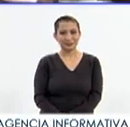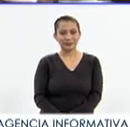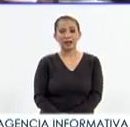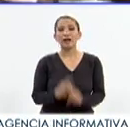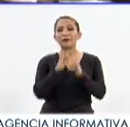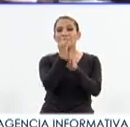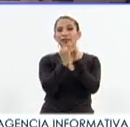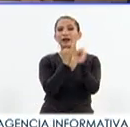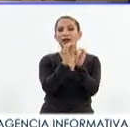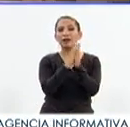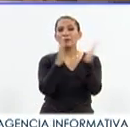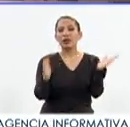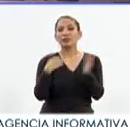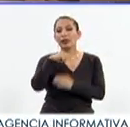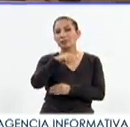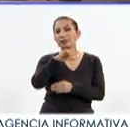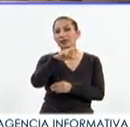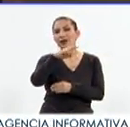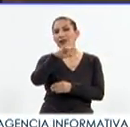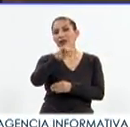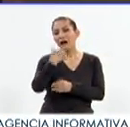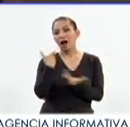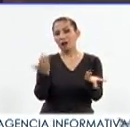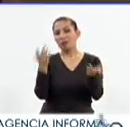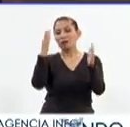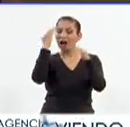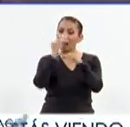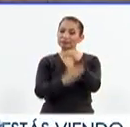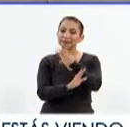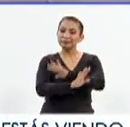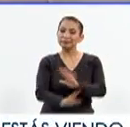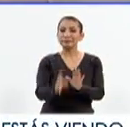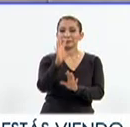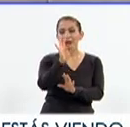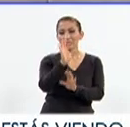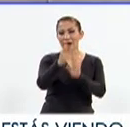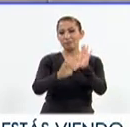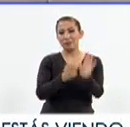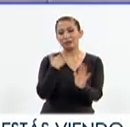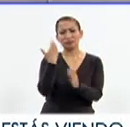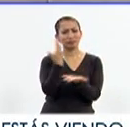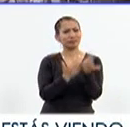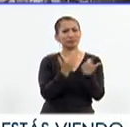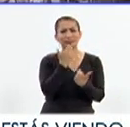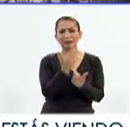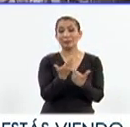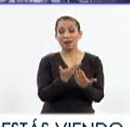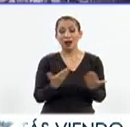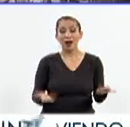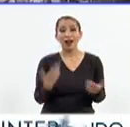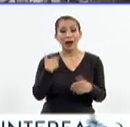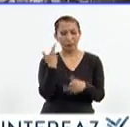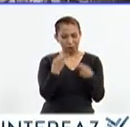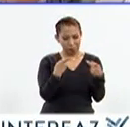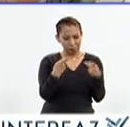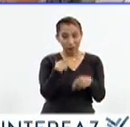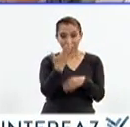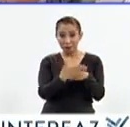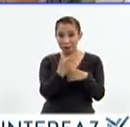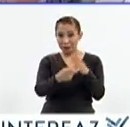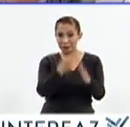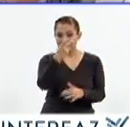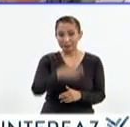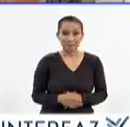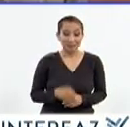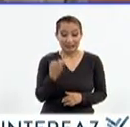La Feria Internacional del Libro del Palacio de Minería baja el telón. La 40ª edición fue un éxito y desde ahora es momento de planear la próxima